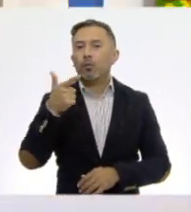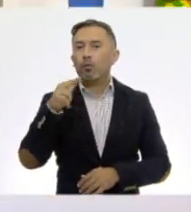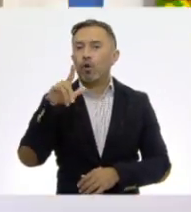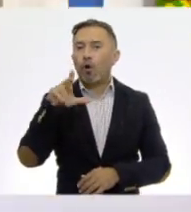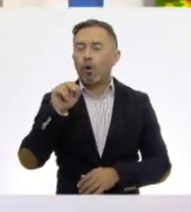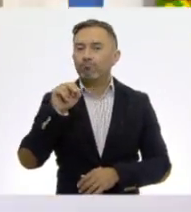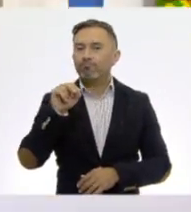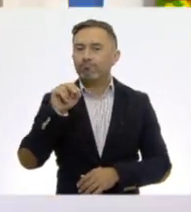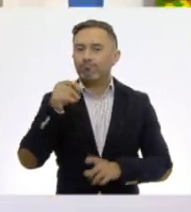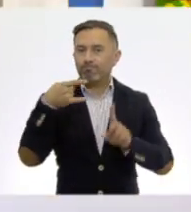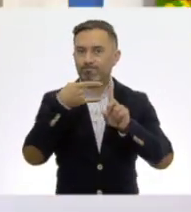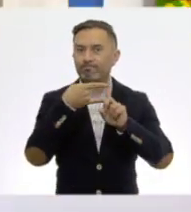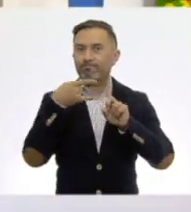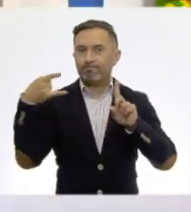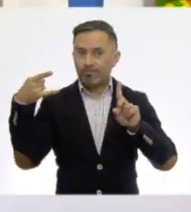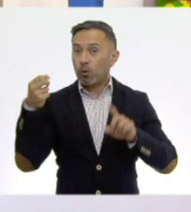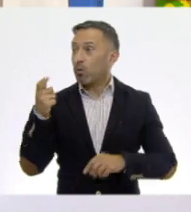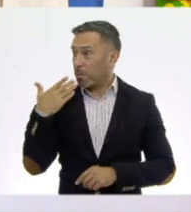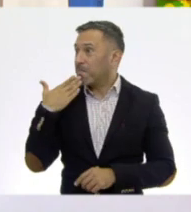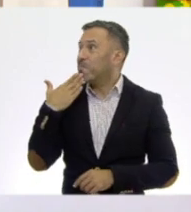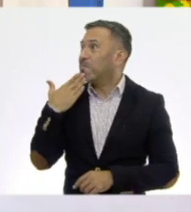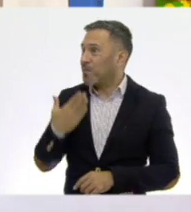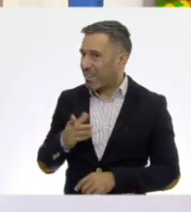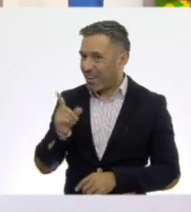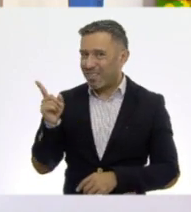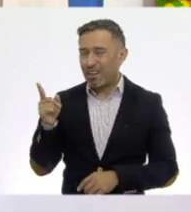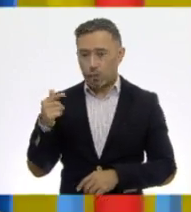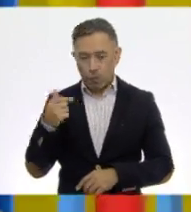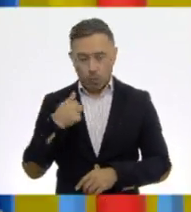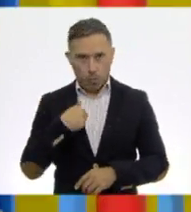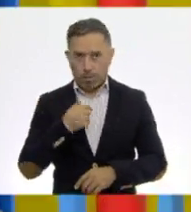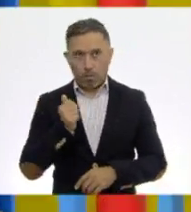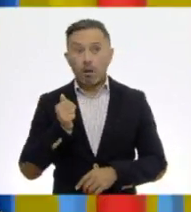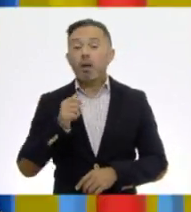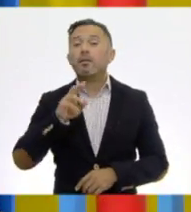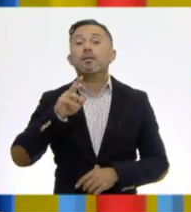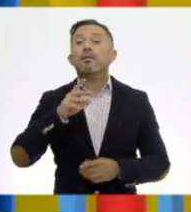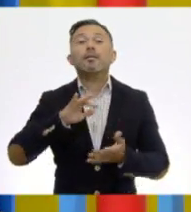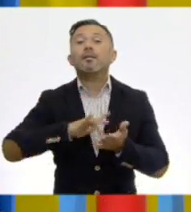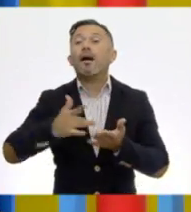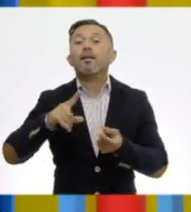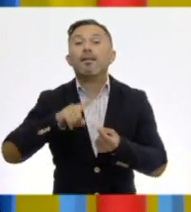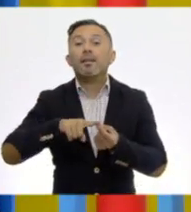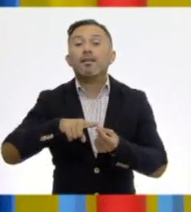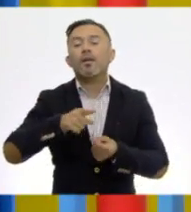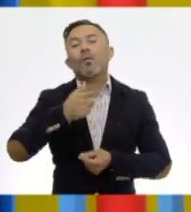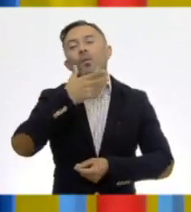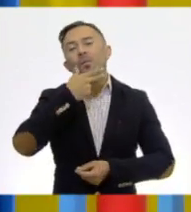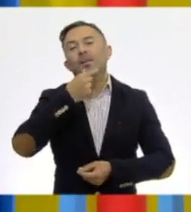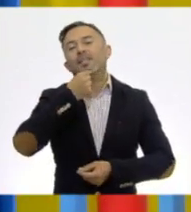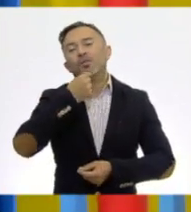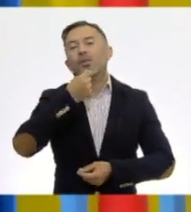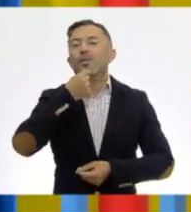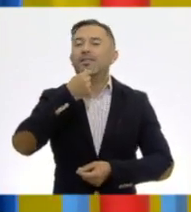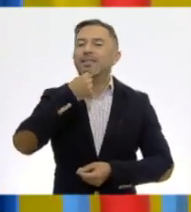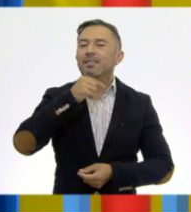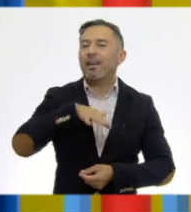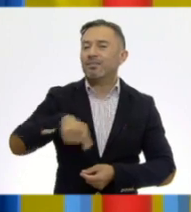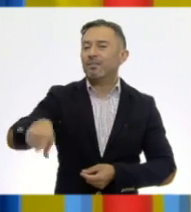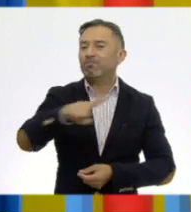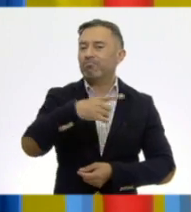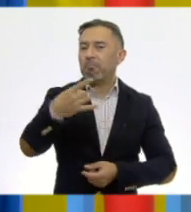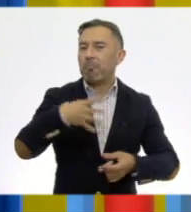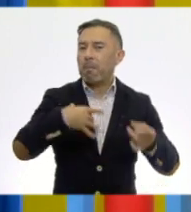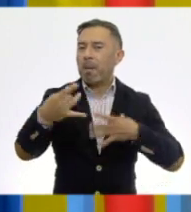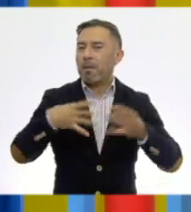qué? No soy yo quien las tiene porque todas las respuestas me las han dado ellas y ellos. Te soplaron muy bien, ¿eh? Muy